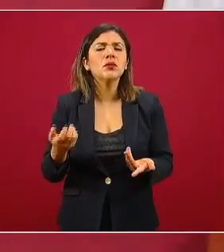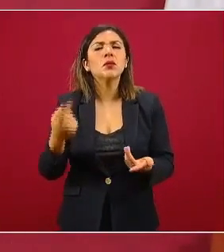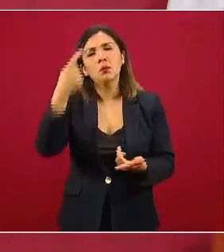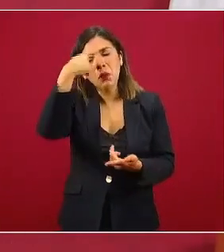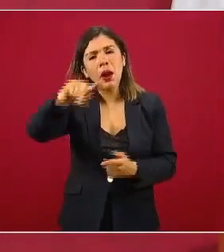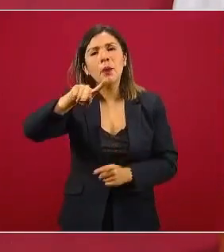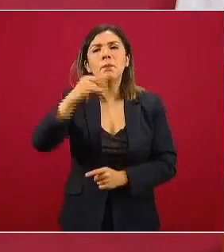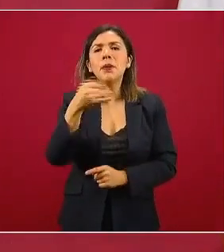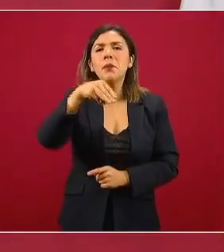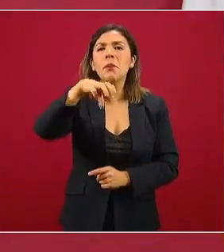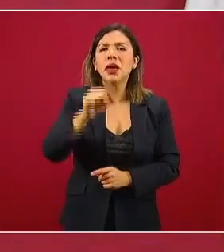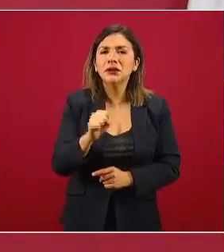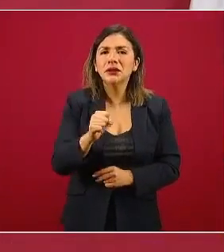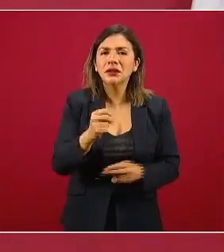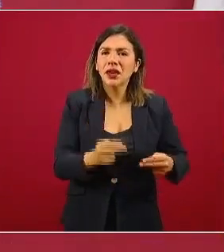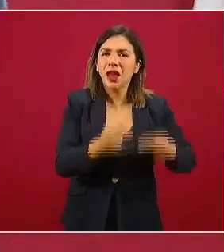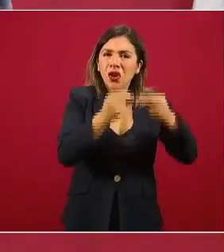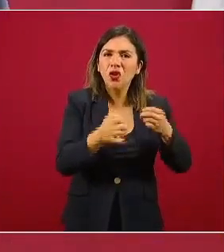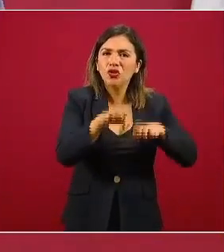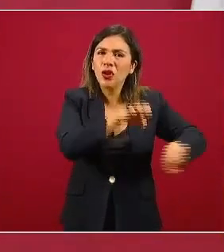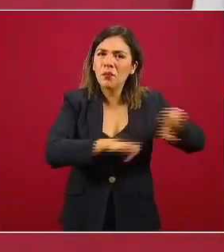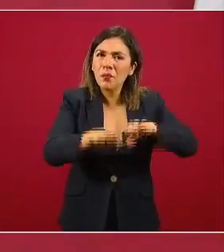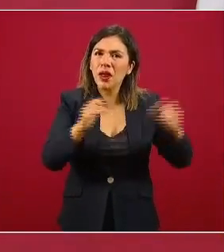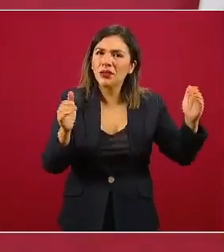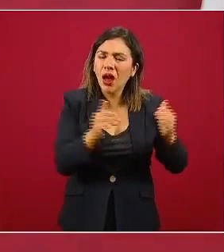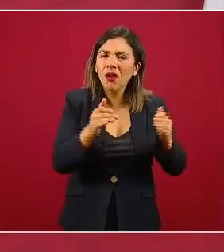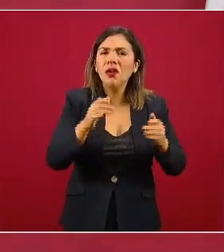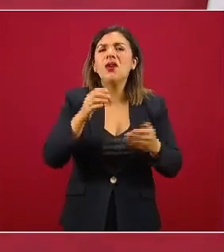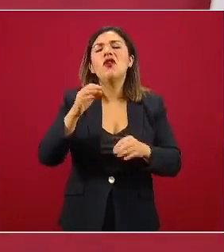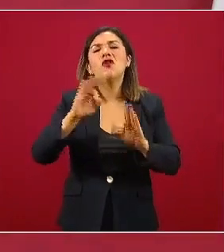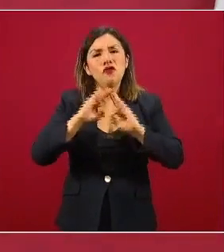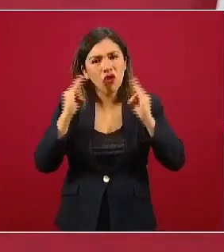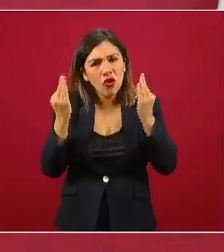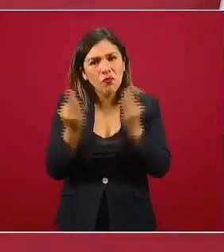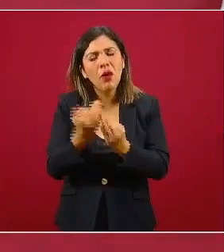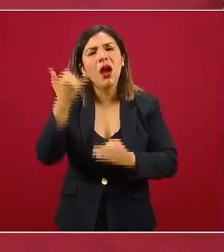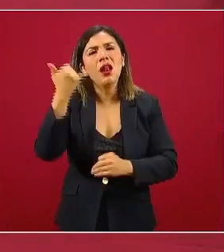pequeños negocios de la economía formal y de la economía informal,